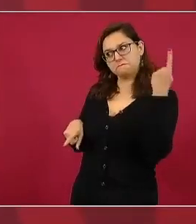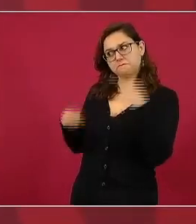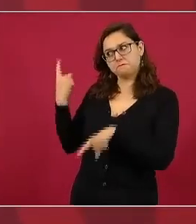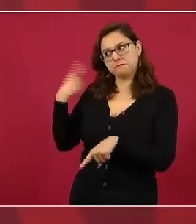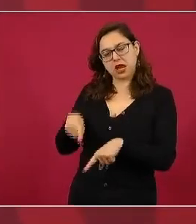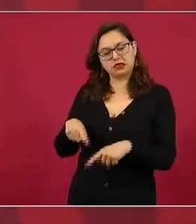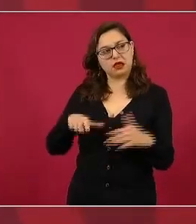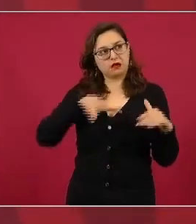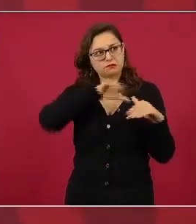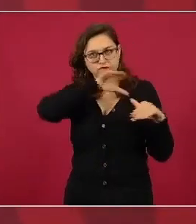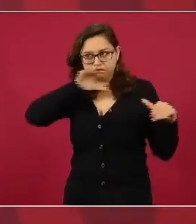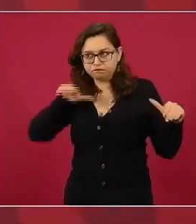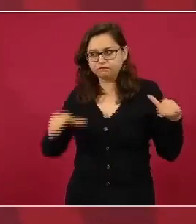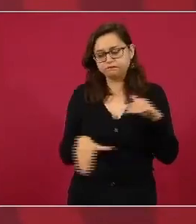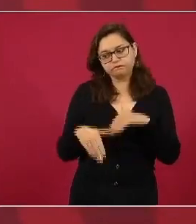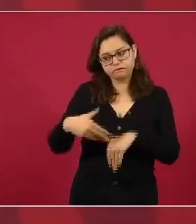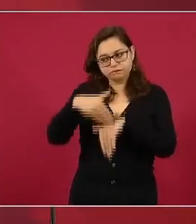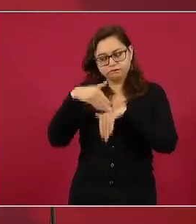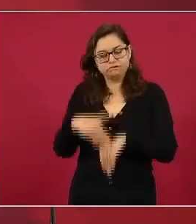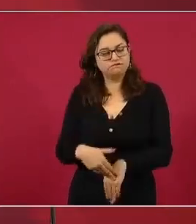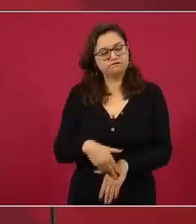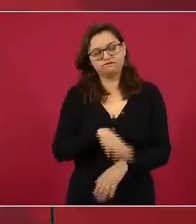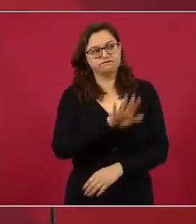siempre tratan de